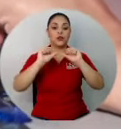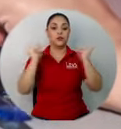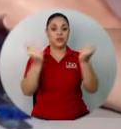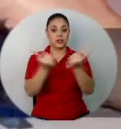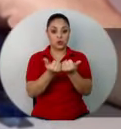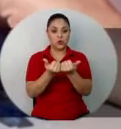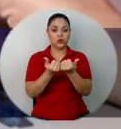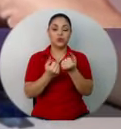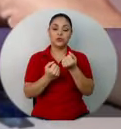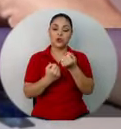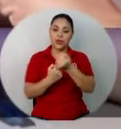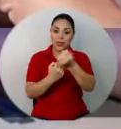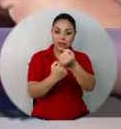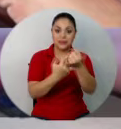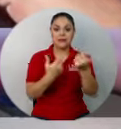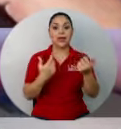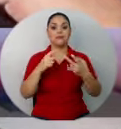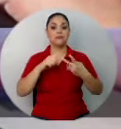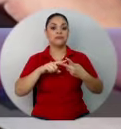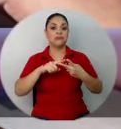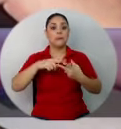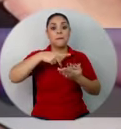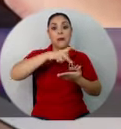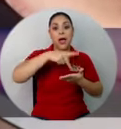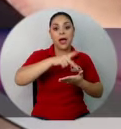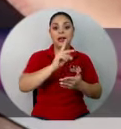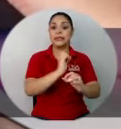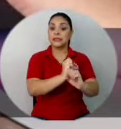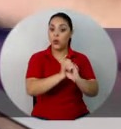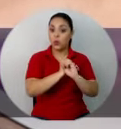solidarista, que pagan seguros también para sus